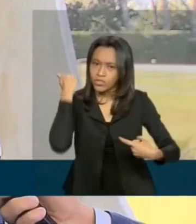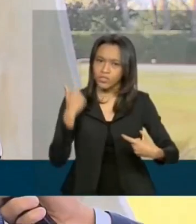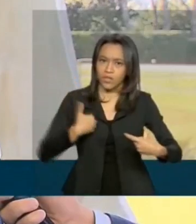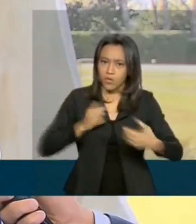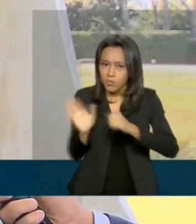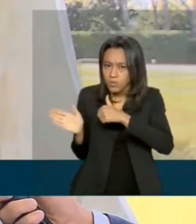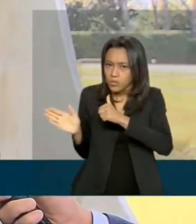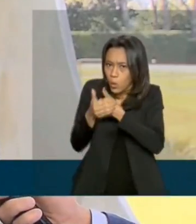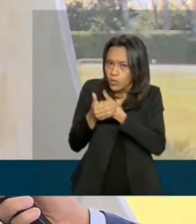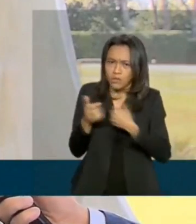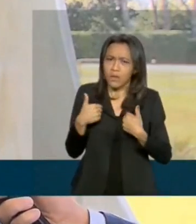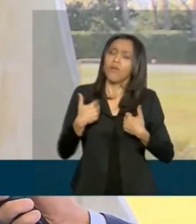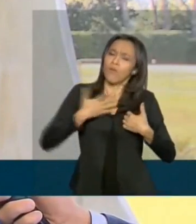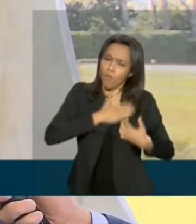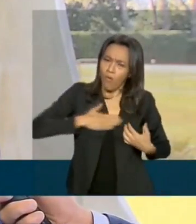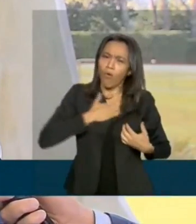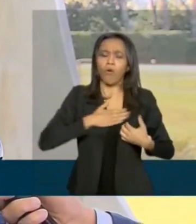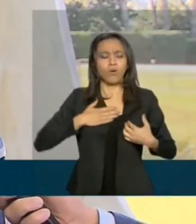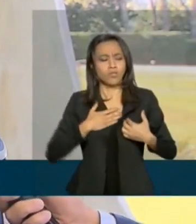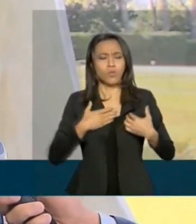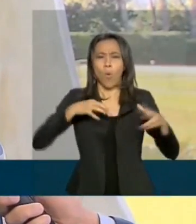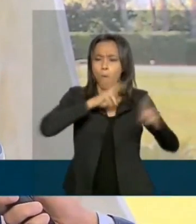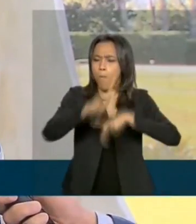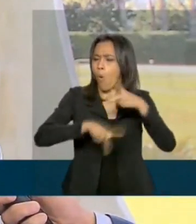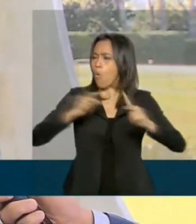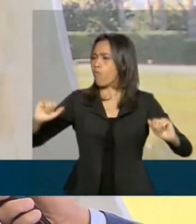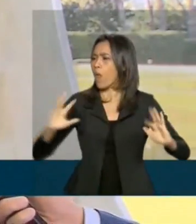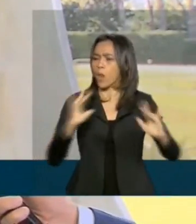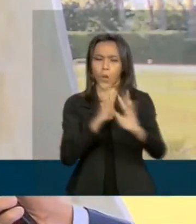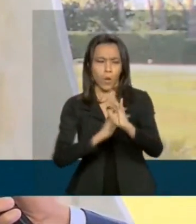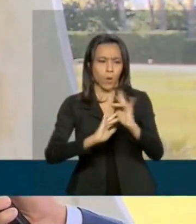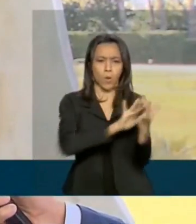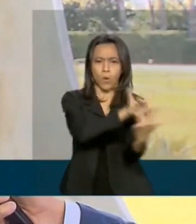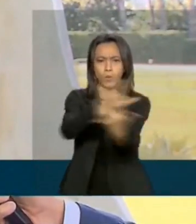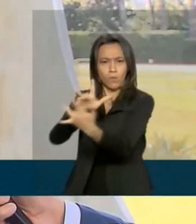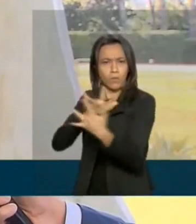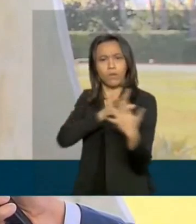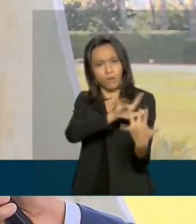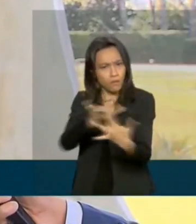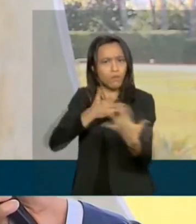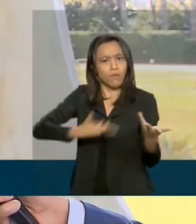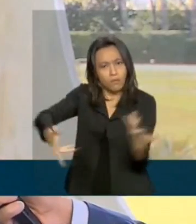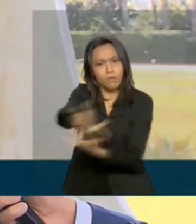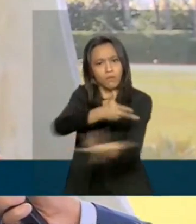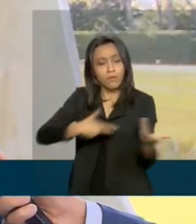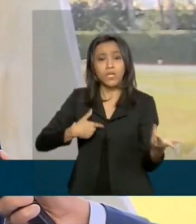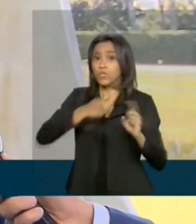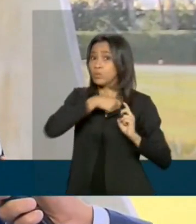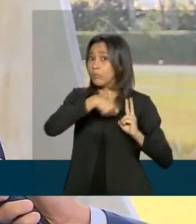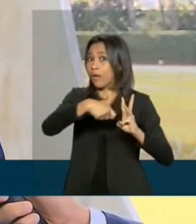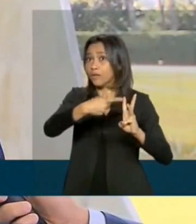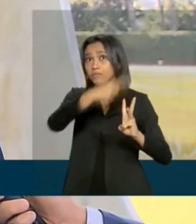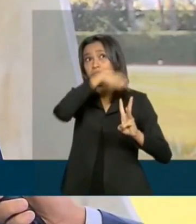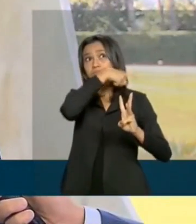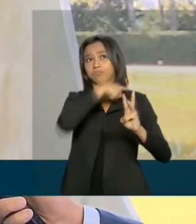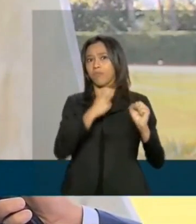entre ellos en vista de mi contacto muy intenso en los últimos meses pensé que ya me había contagiado y no me había dado cuenta como la mayoría de la población